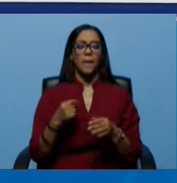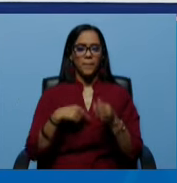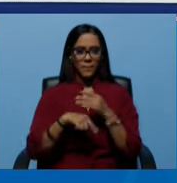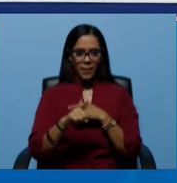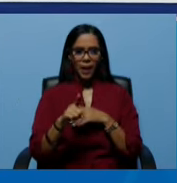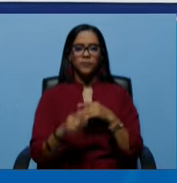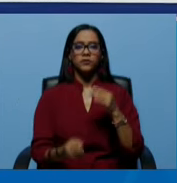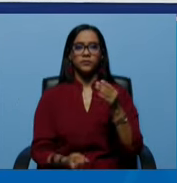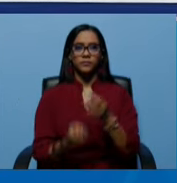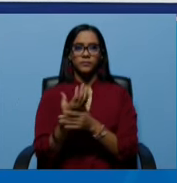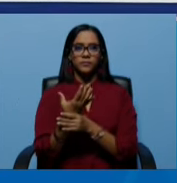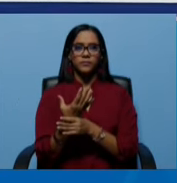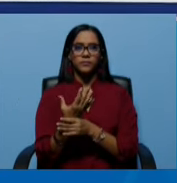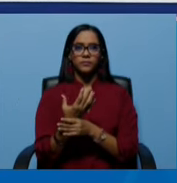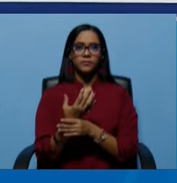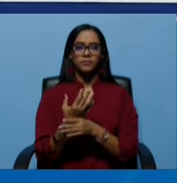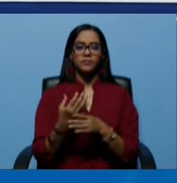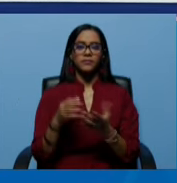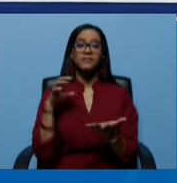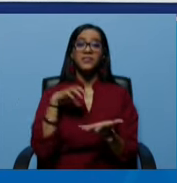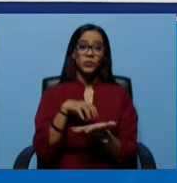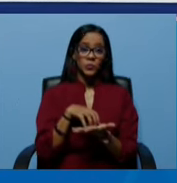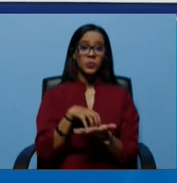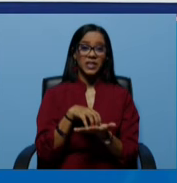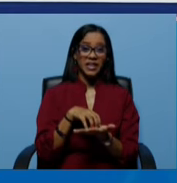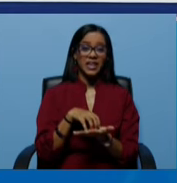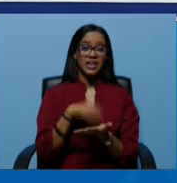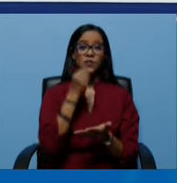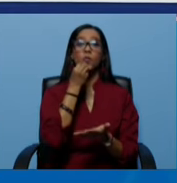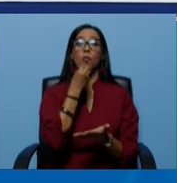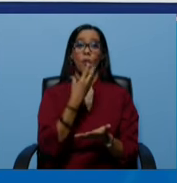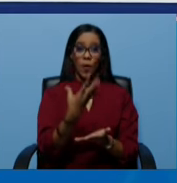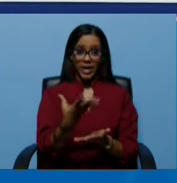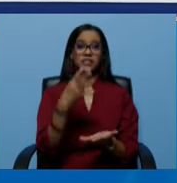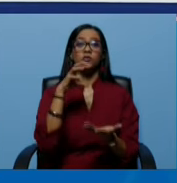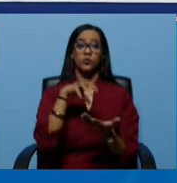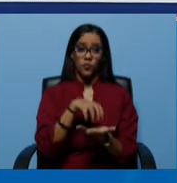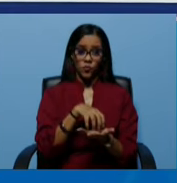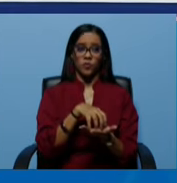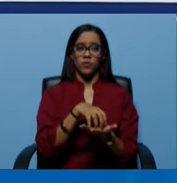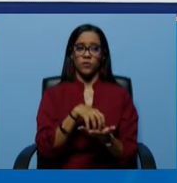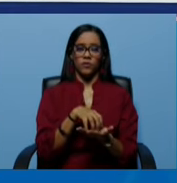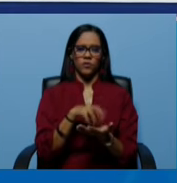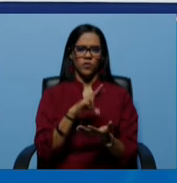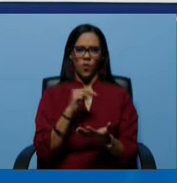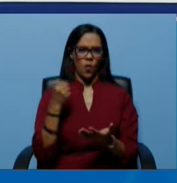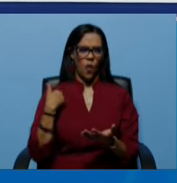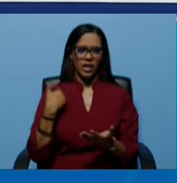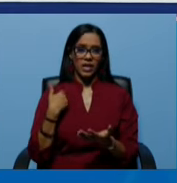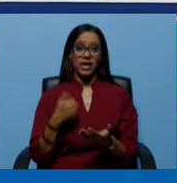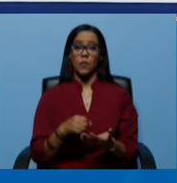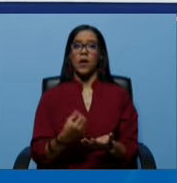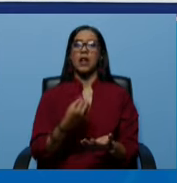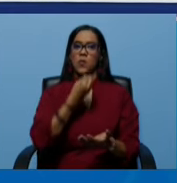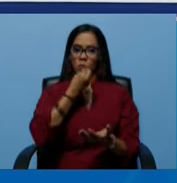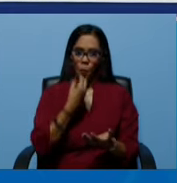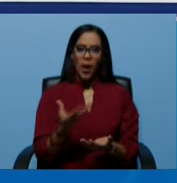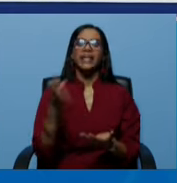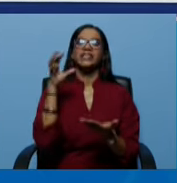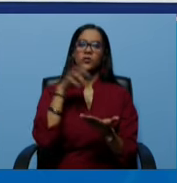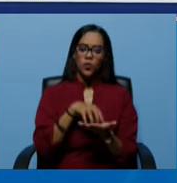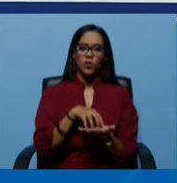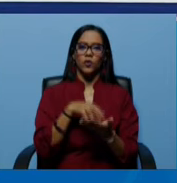inaugurar el meganúcleo. Le dijeron así, no es cualquier núcleo. Es el meganúcleo de robótica